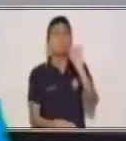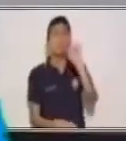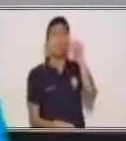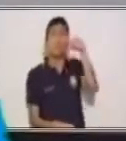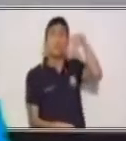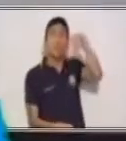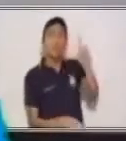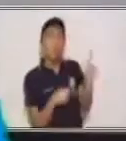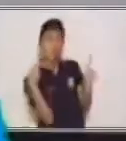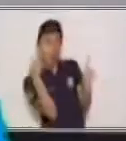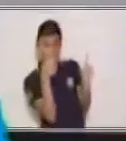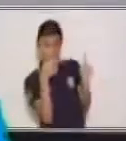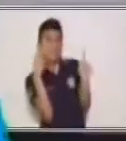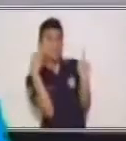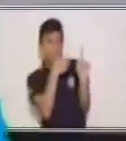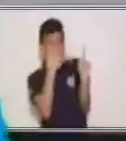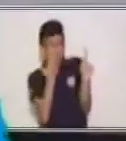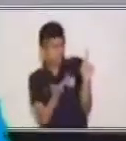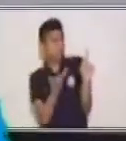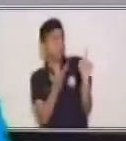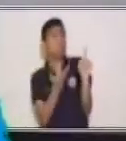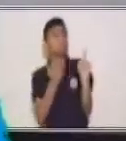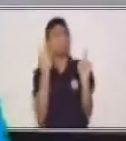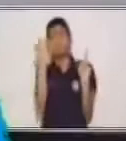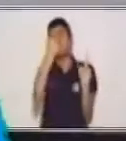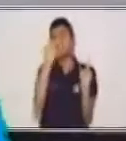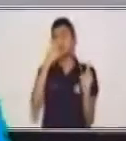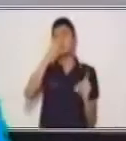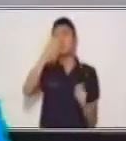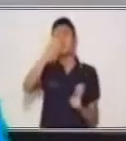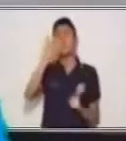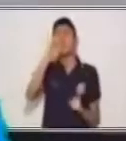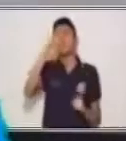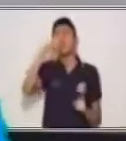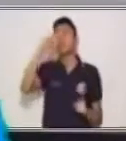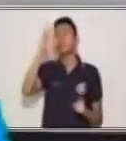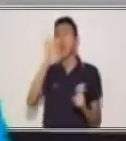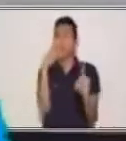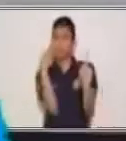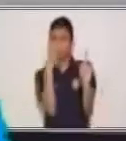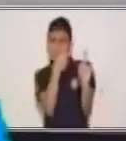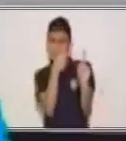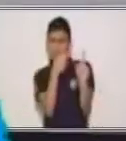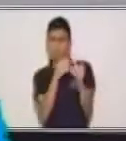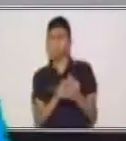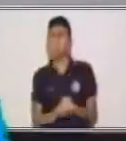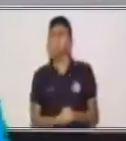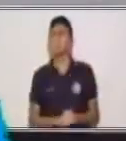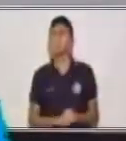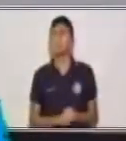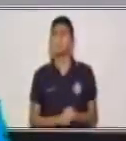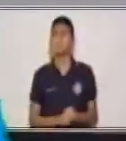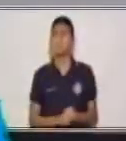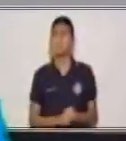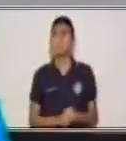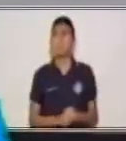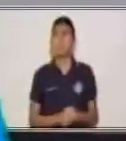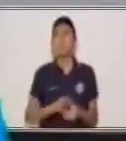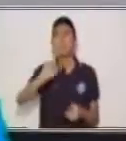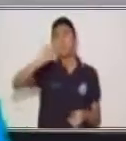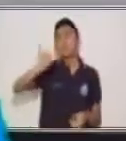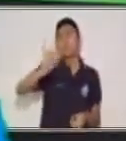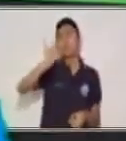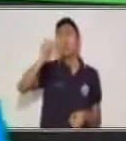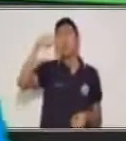o sobre quien se está hablando en la acción o en el predicado. Juan entonces es nuestro